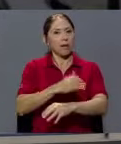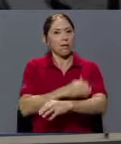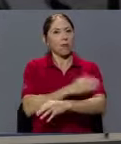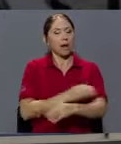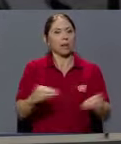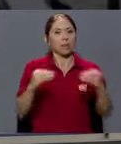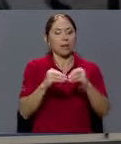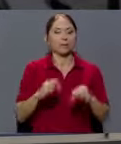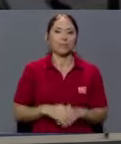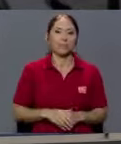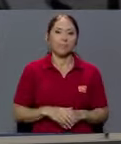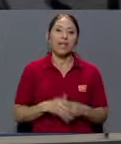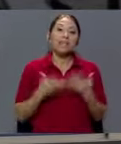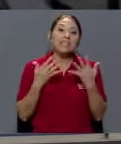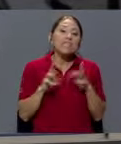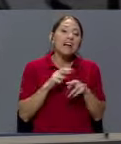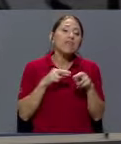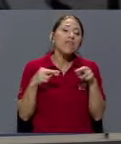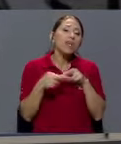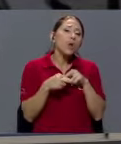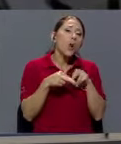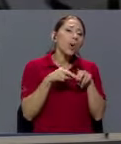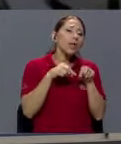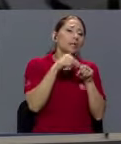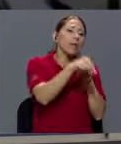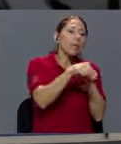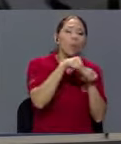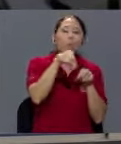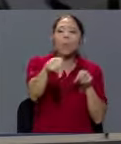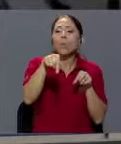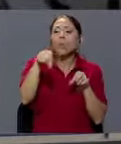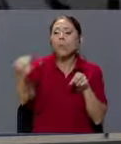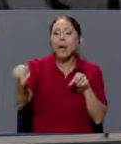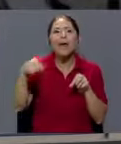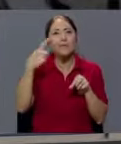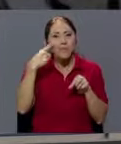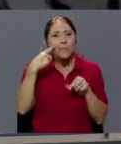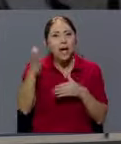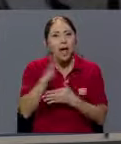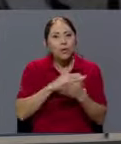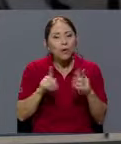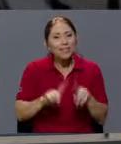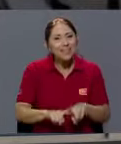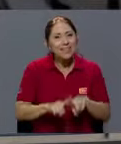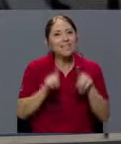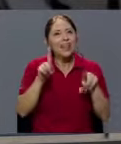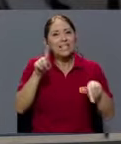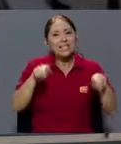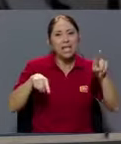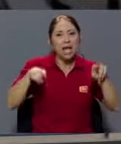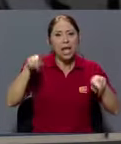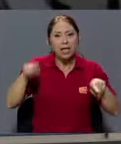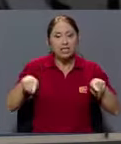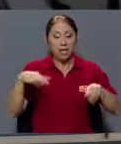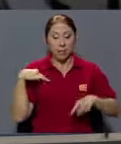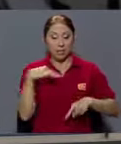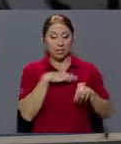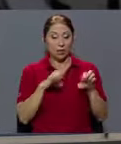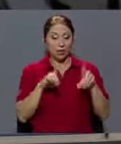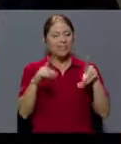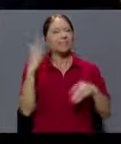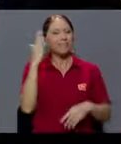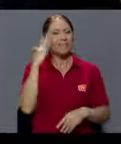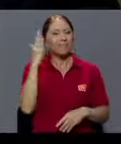sistema. Ya propiamente en las regiones sí evidenciamos algunas diferencias. En el Ministerio estamos conscientes que